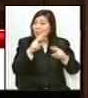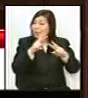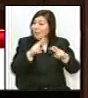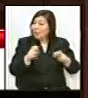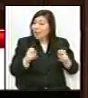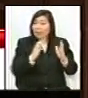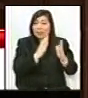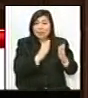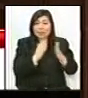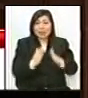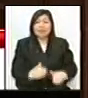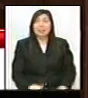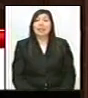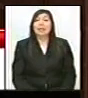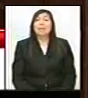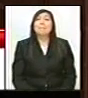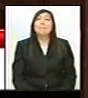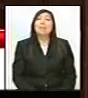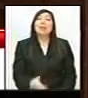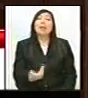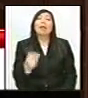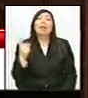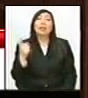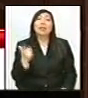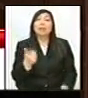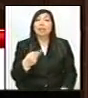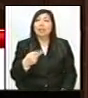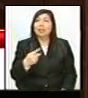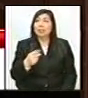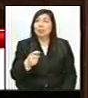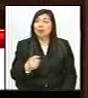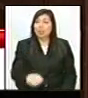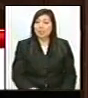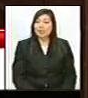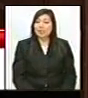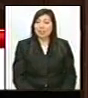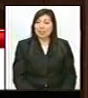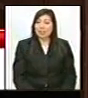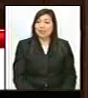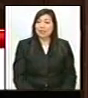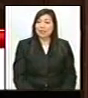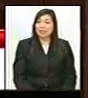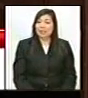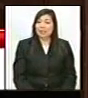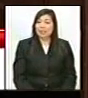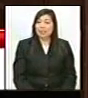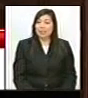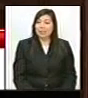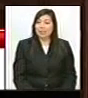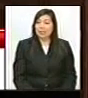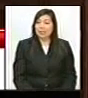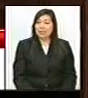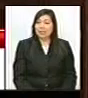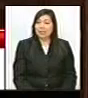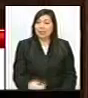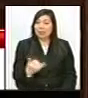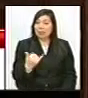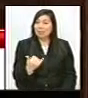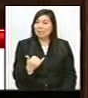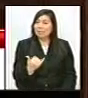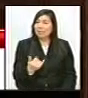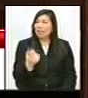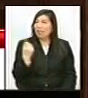o determinar la calidad de líder del doctor César José Hinostroza Pariachi. Asimismo, esto nos